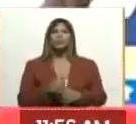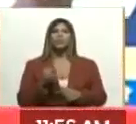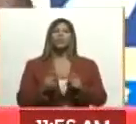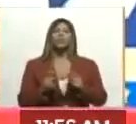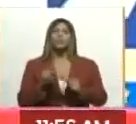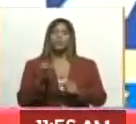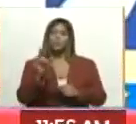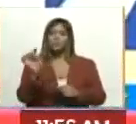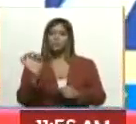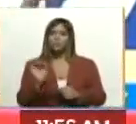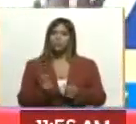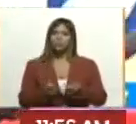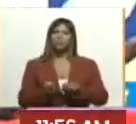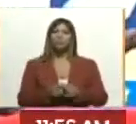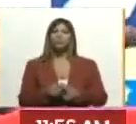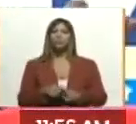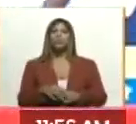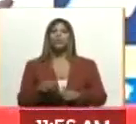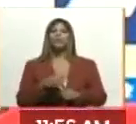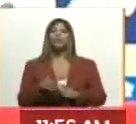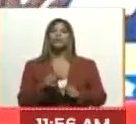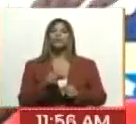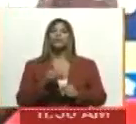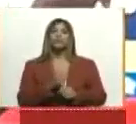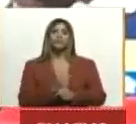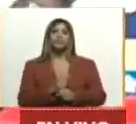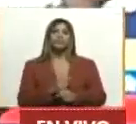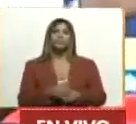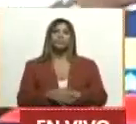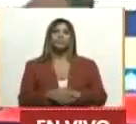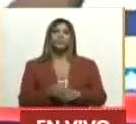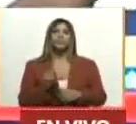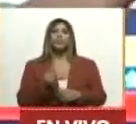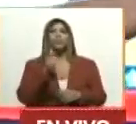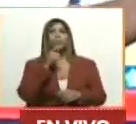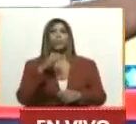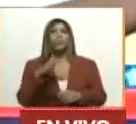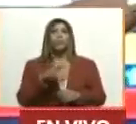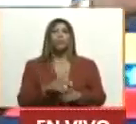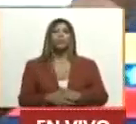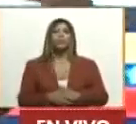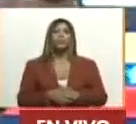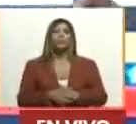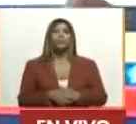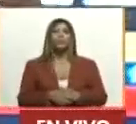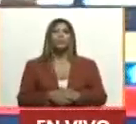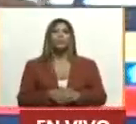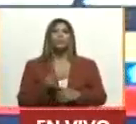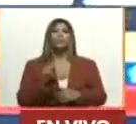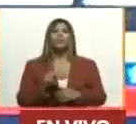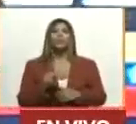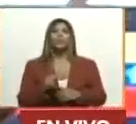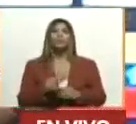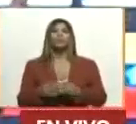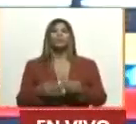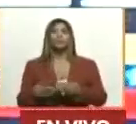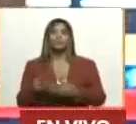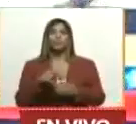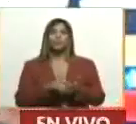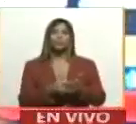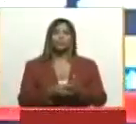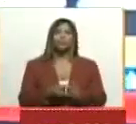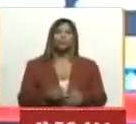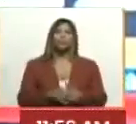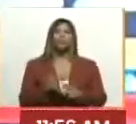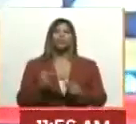instrumento. La víctima última de este entramado es precisamente el pueblo, la nación, a la que ese reo está representando, que